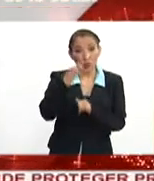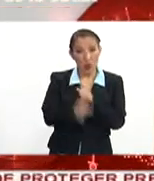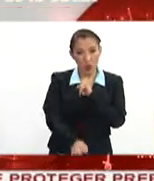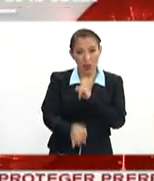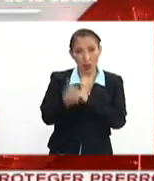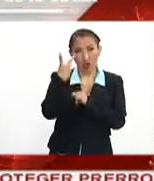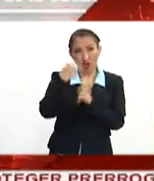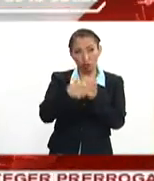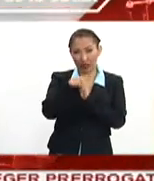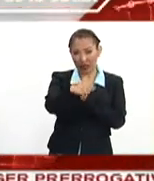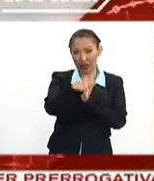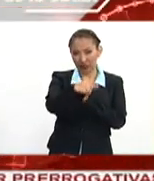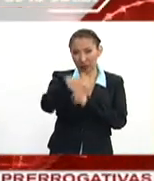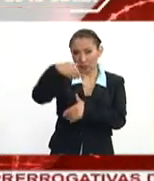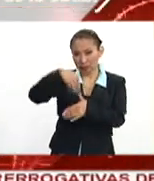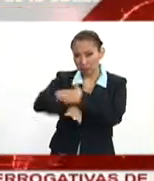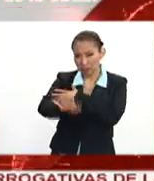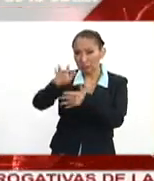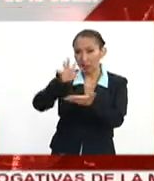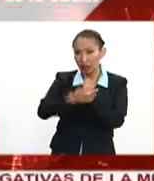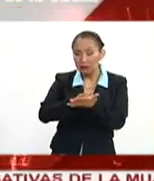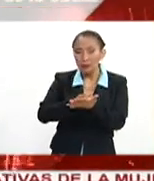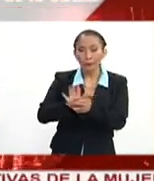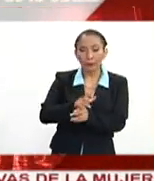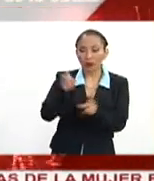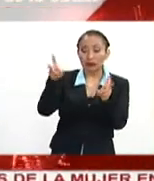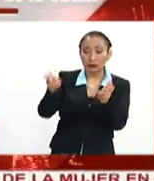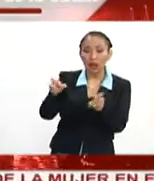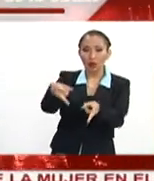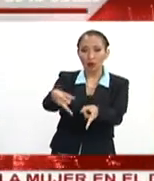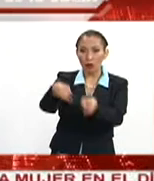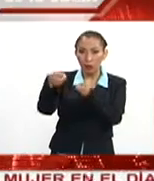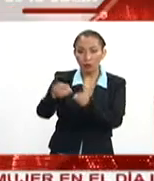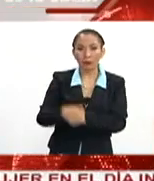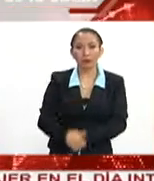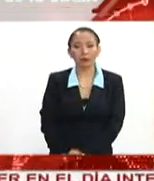último en 2016 por robo,